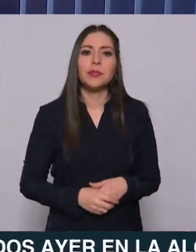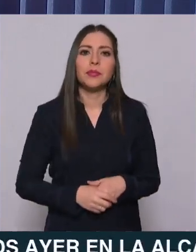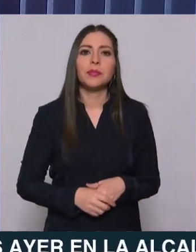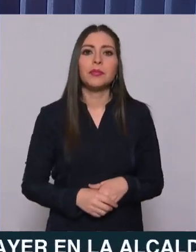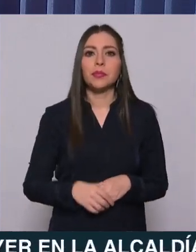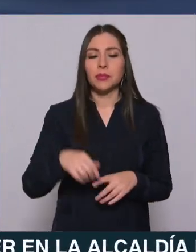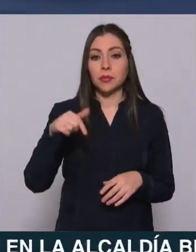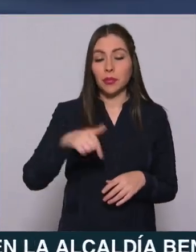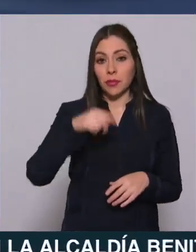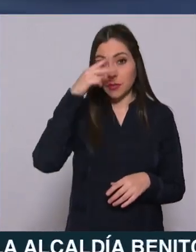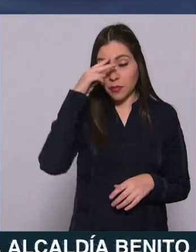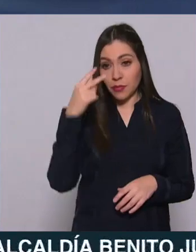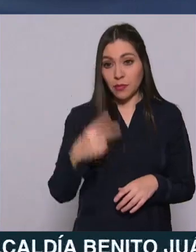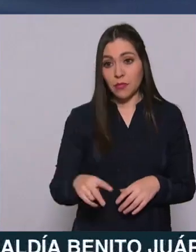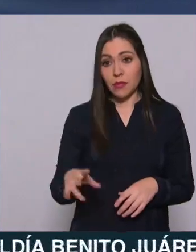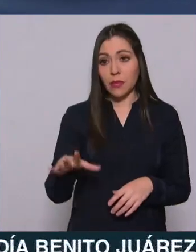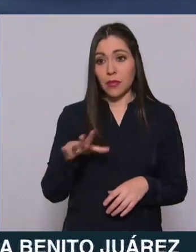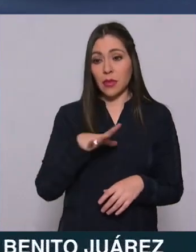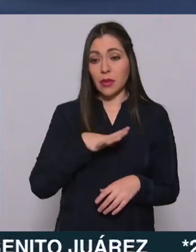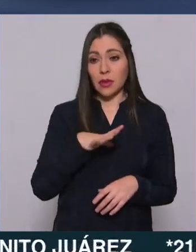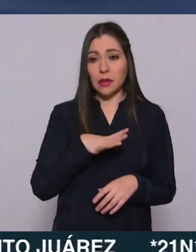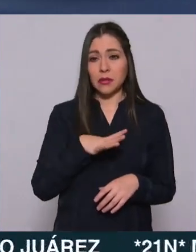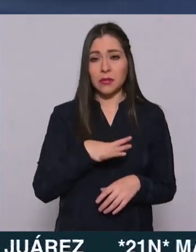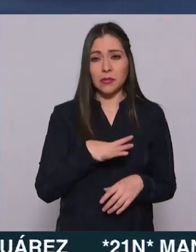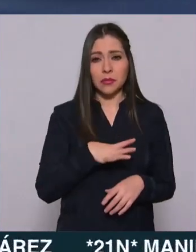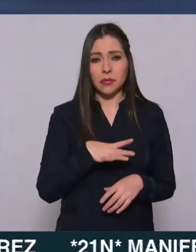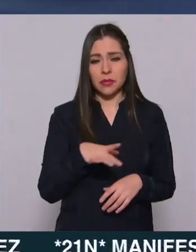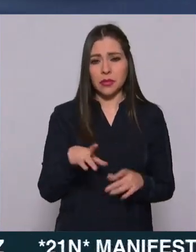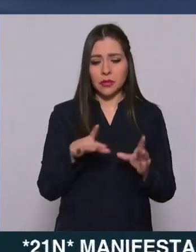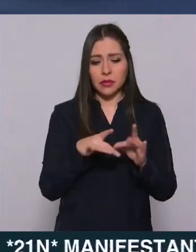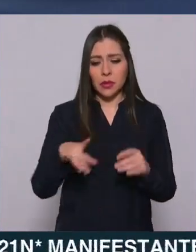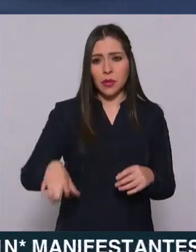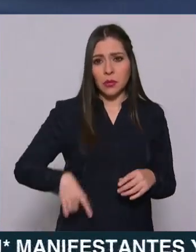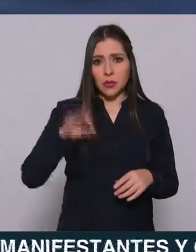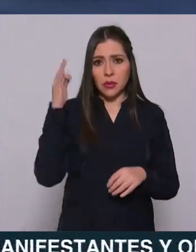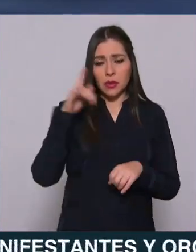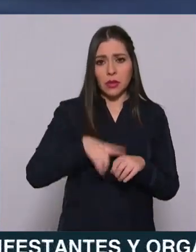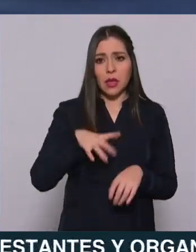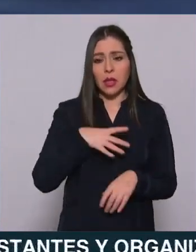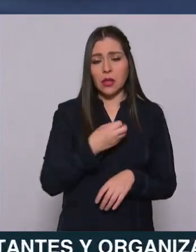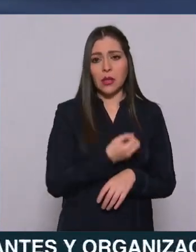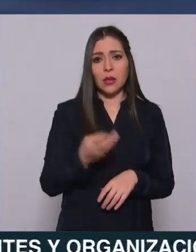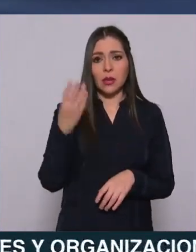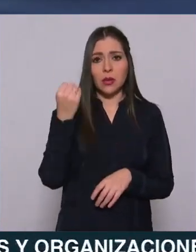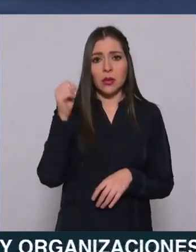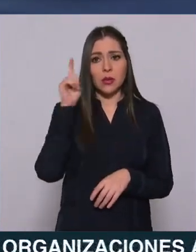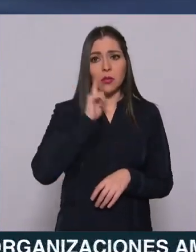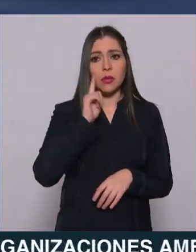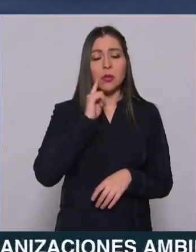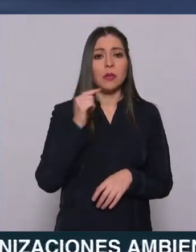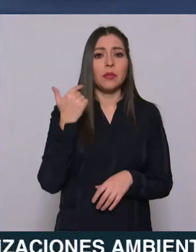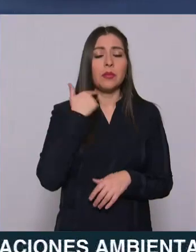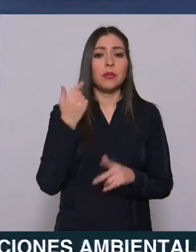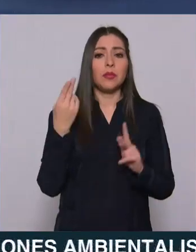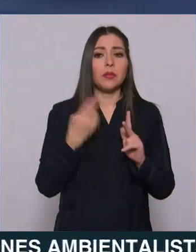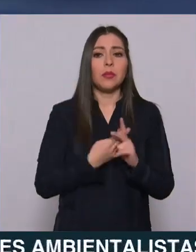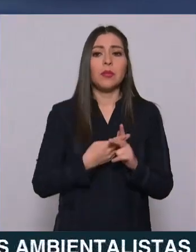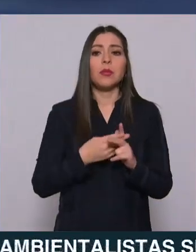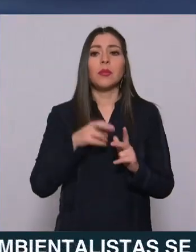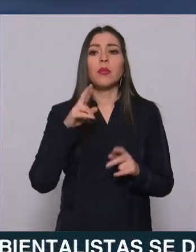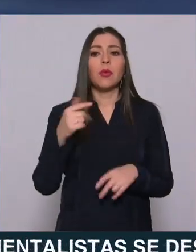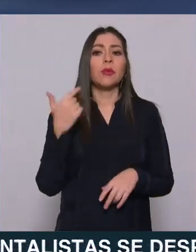México según las cifras que reconoció el gobierno federal, hay 9 mujeres asesinadas por feminicidio al